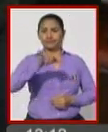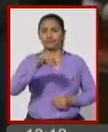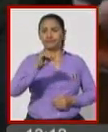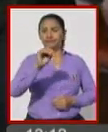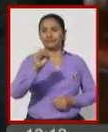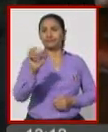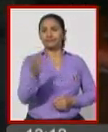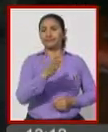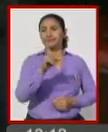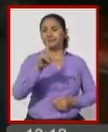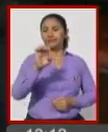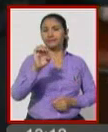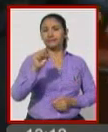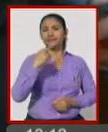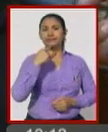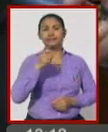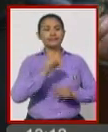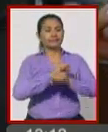Leyes. Eso está muy claro.